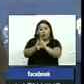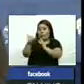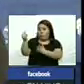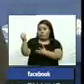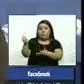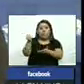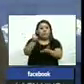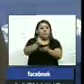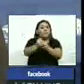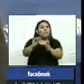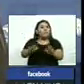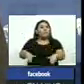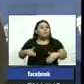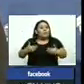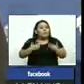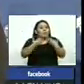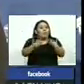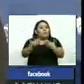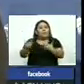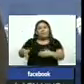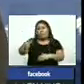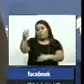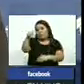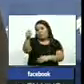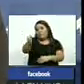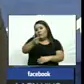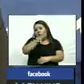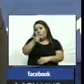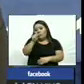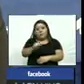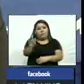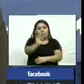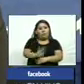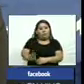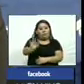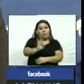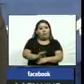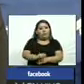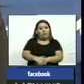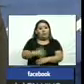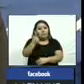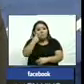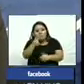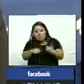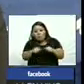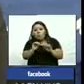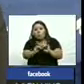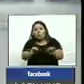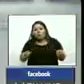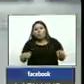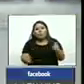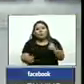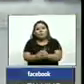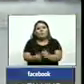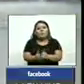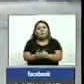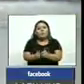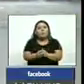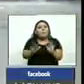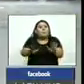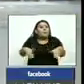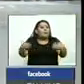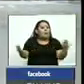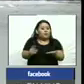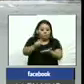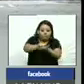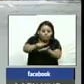para dotar al país de información actualizada y de calidad sobre los indicadores que afecten a niñas, niños y adolescentes. Para realizar la